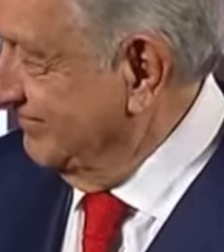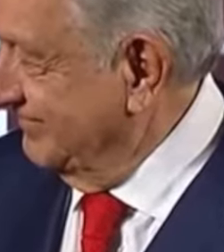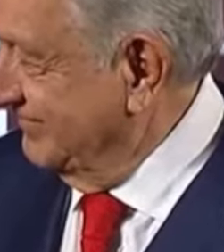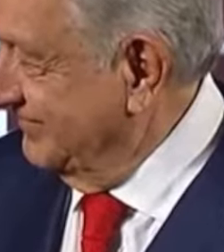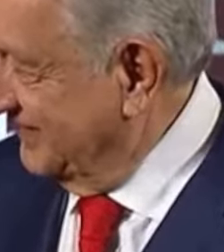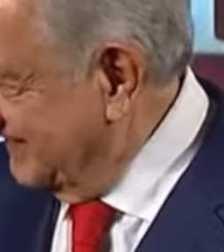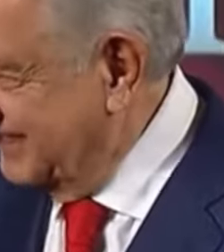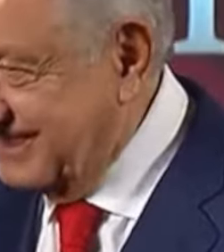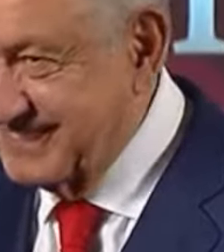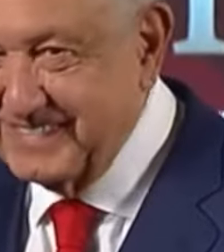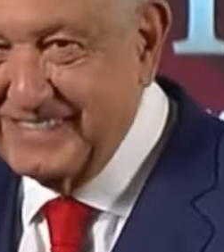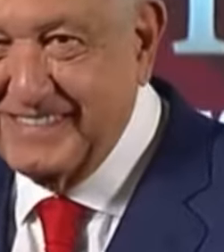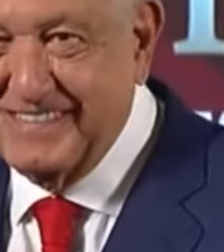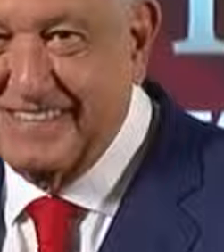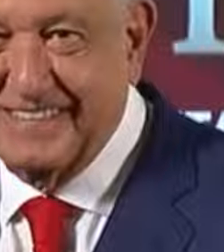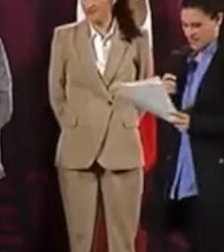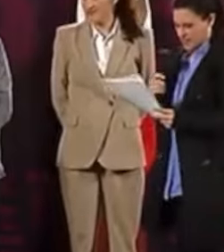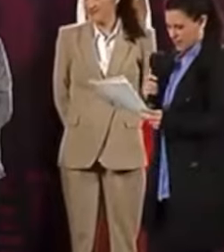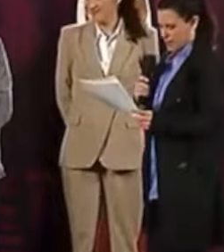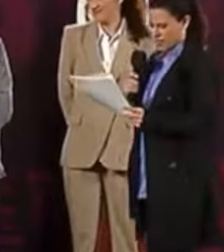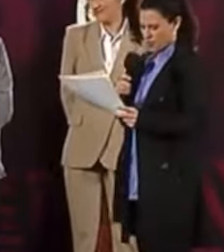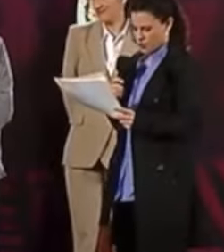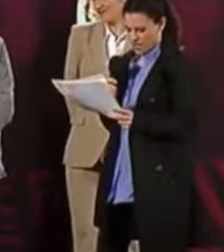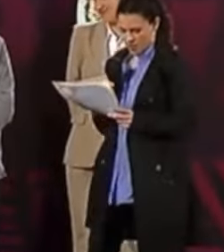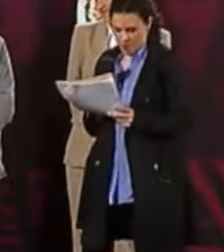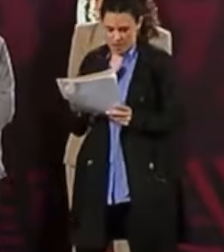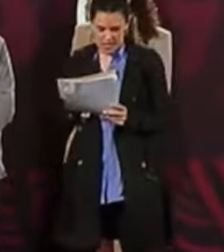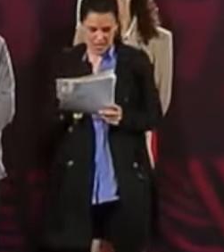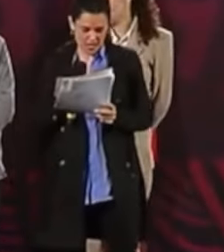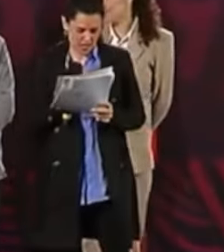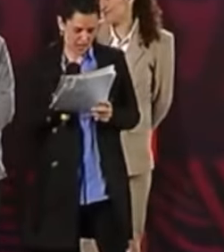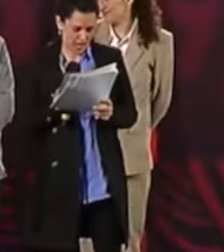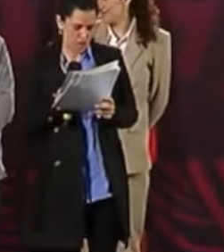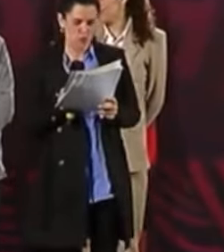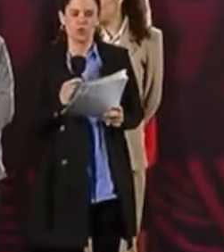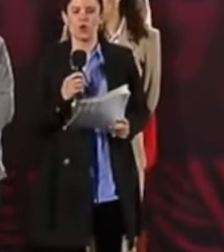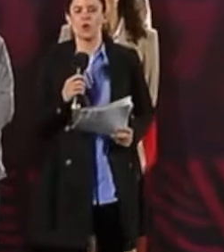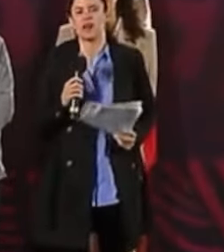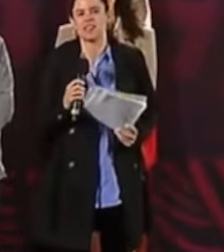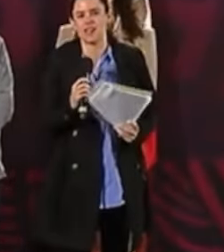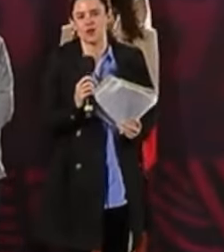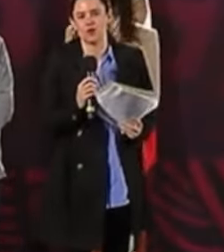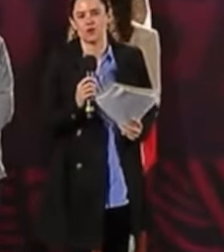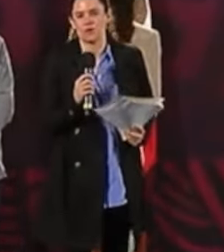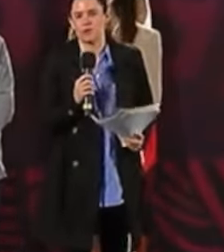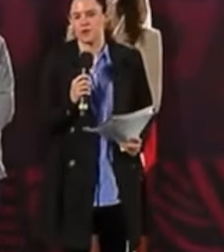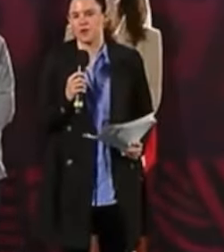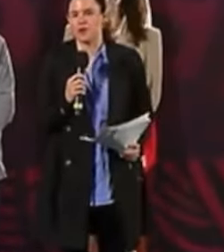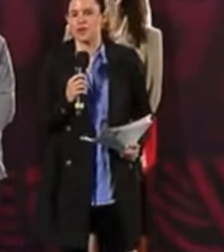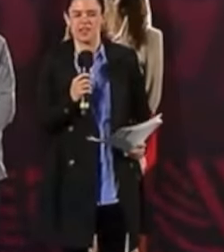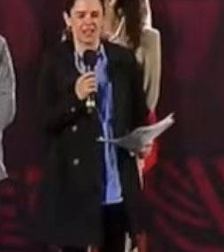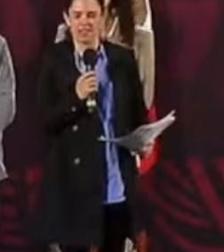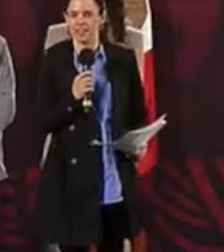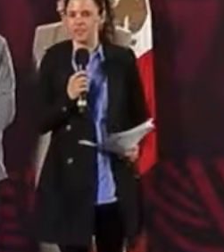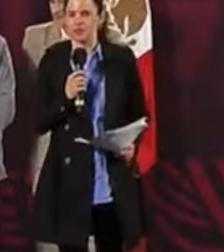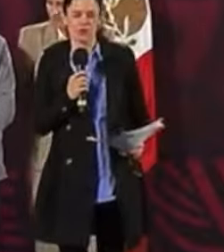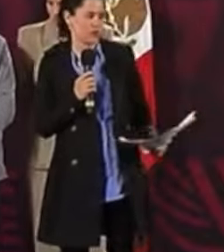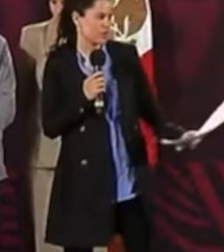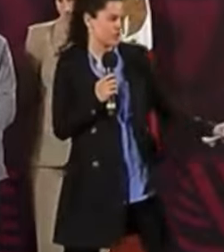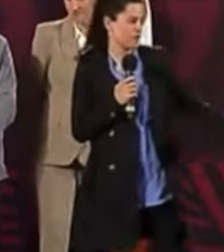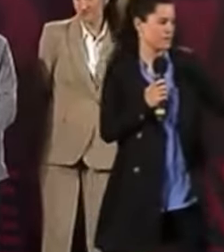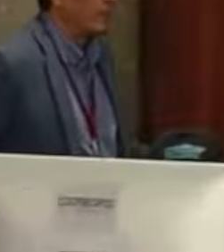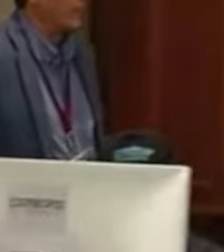Muchas gracias, Delfina. También nos acompaña Raimundo Vallejo. Por favor, adelante,